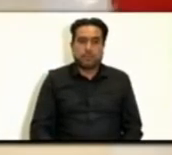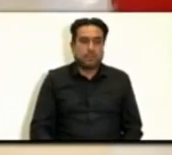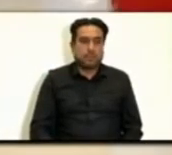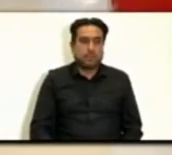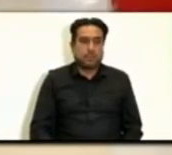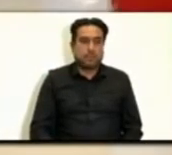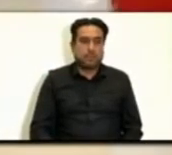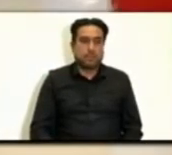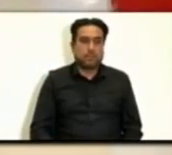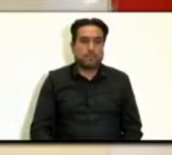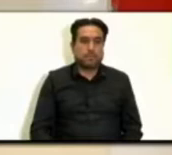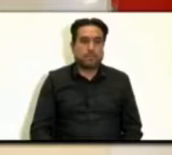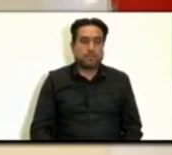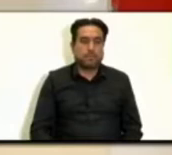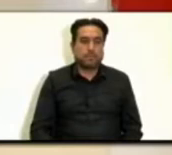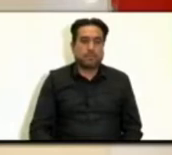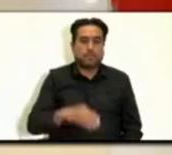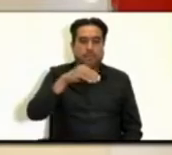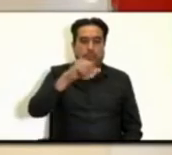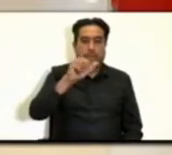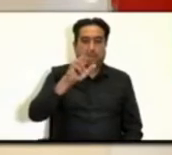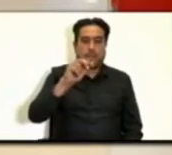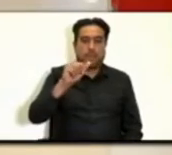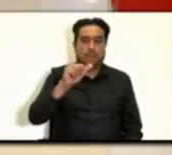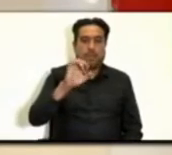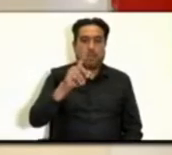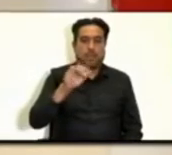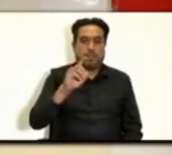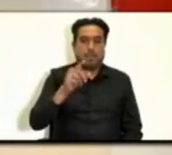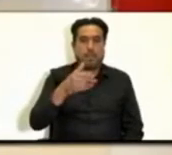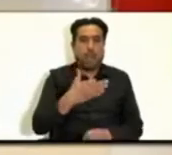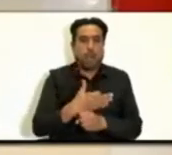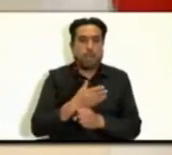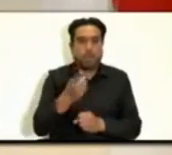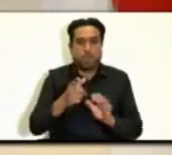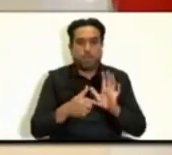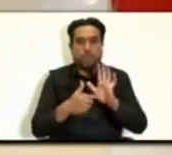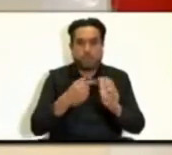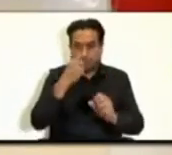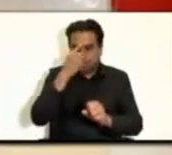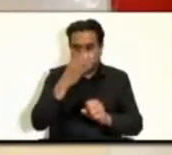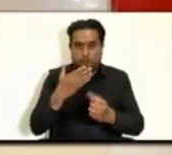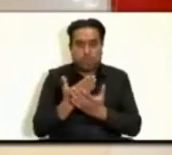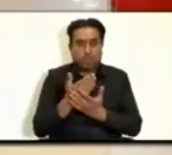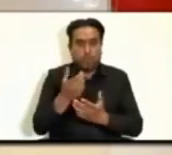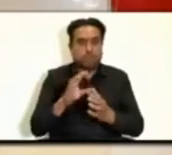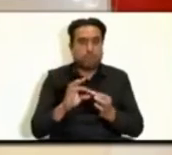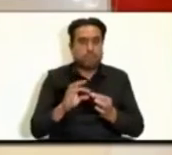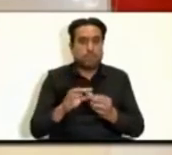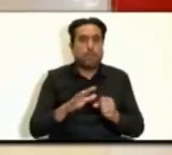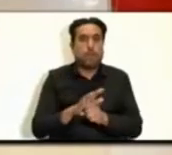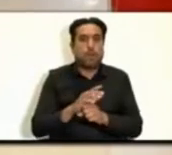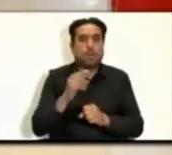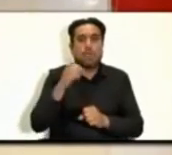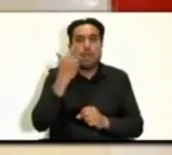se pide a la diputada martha edith moreno valència da lectura a la exposición de motivos de su iniciativa a efecto de adicionar un sexto